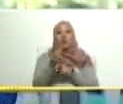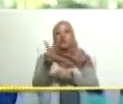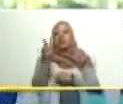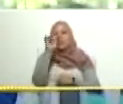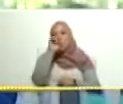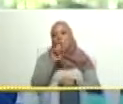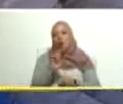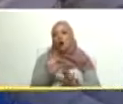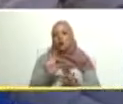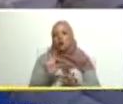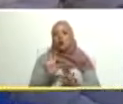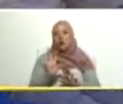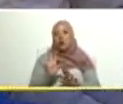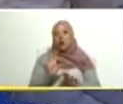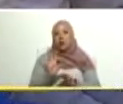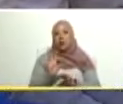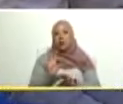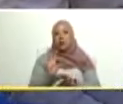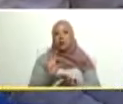años.